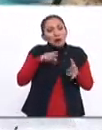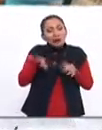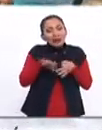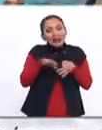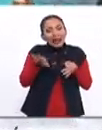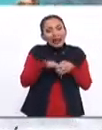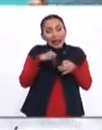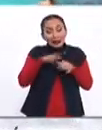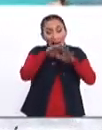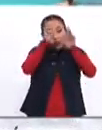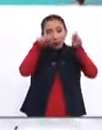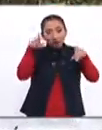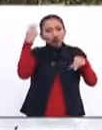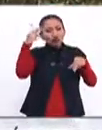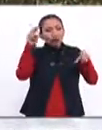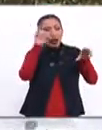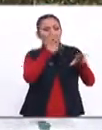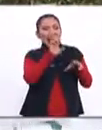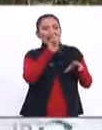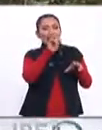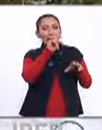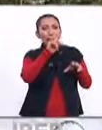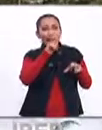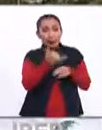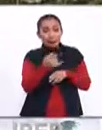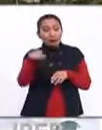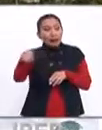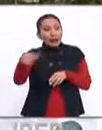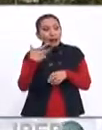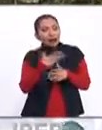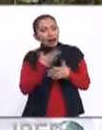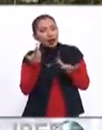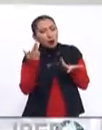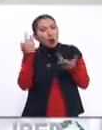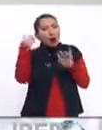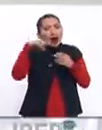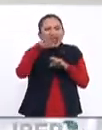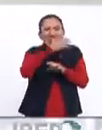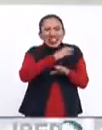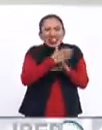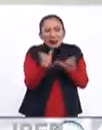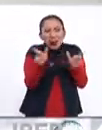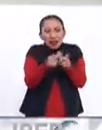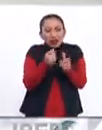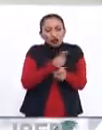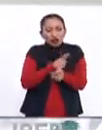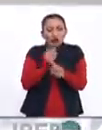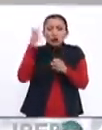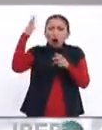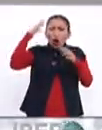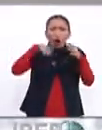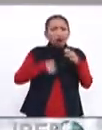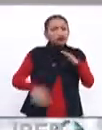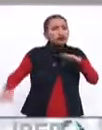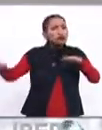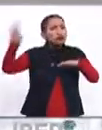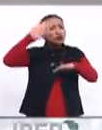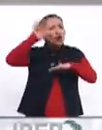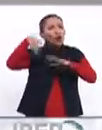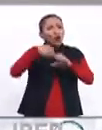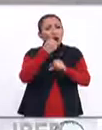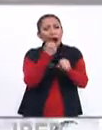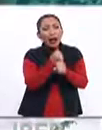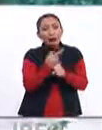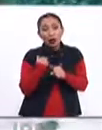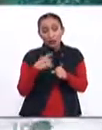muy cerca de las montañas conocidas como el Escambray, lo cual genera un microclima magnífico y soleado durante prácticamente todo el